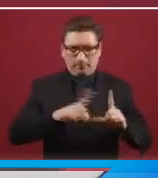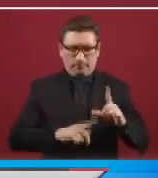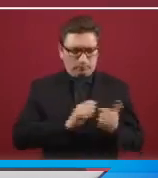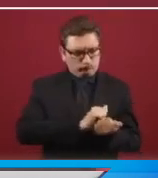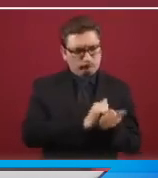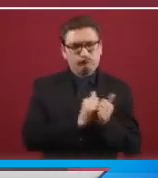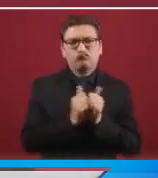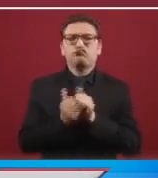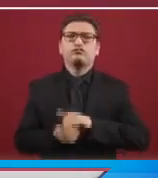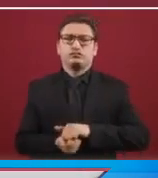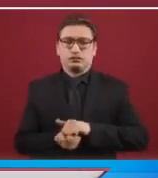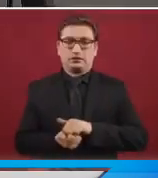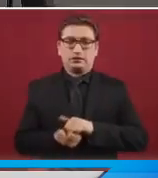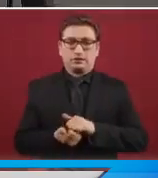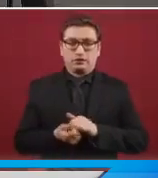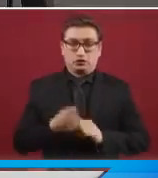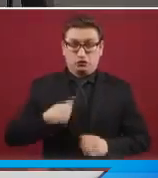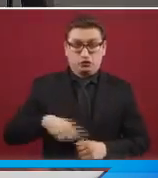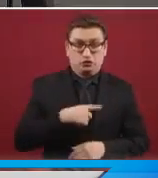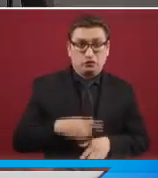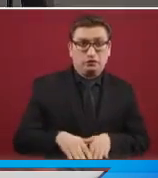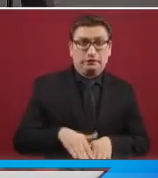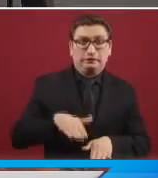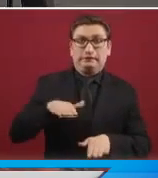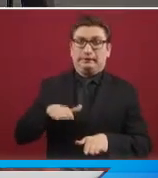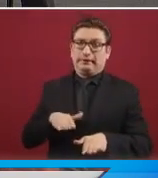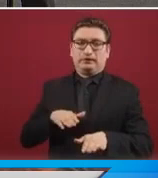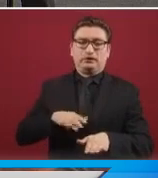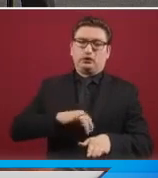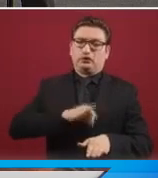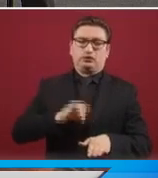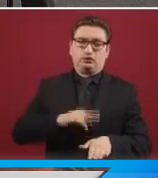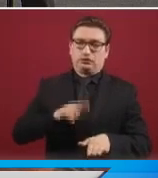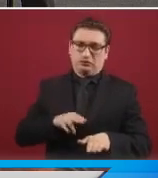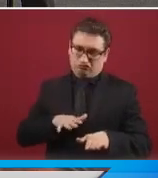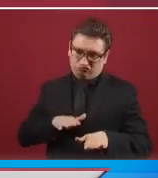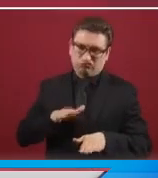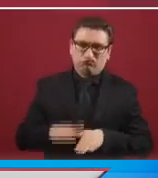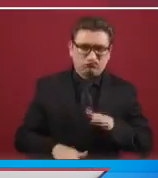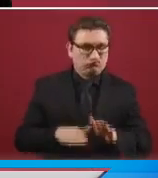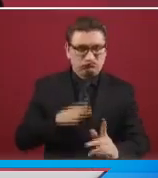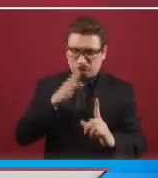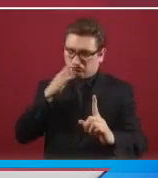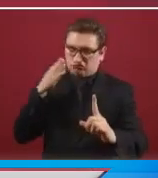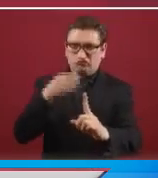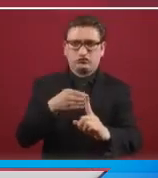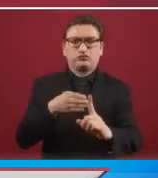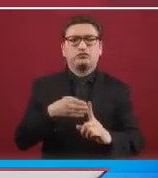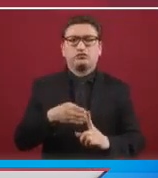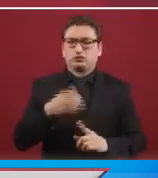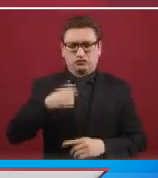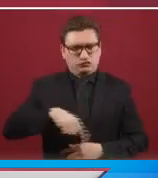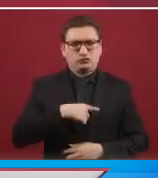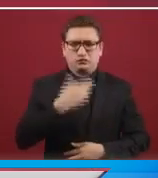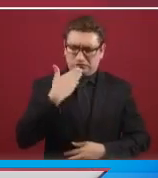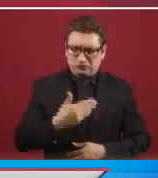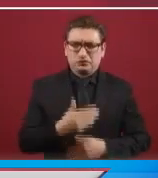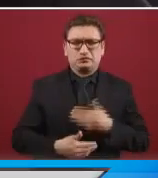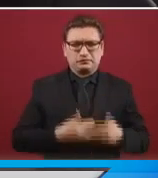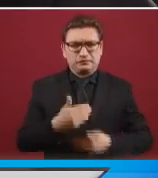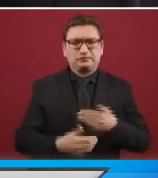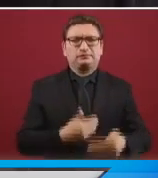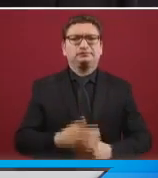para tomar impulso. Durante todo el tiempo que luchó por la presidencia fue consistente en señalar el combate a la corrupción,